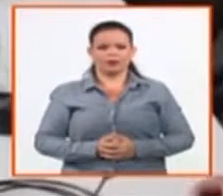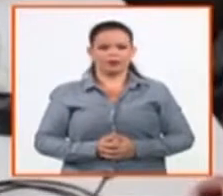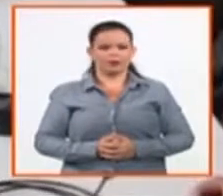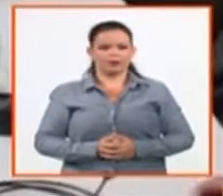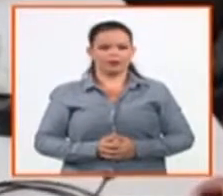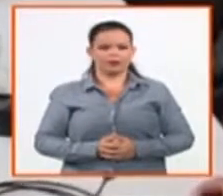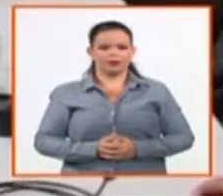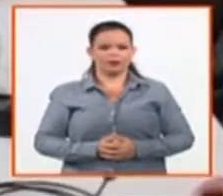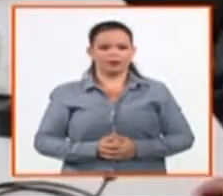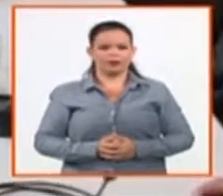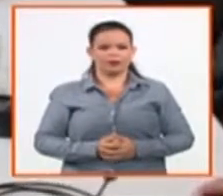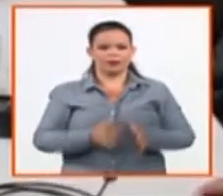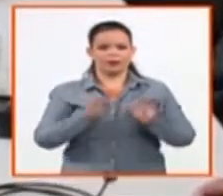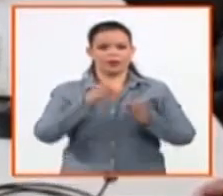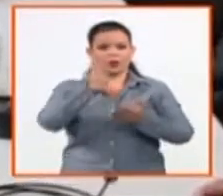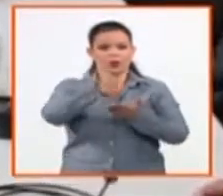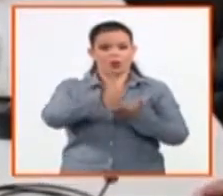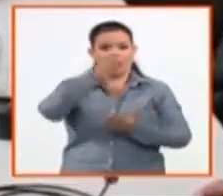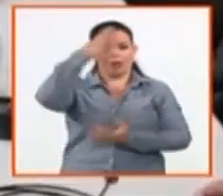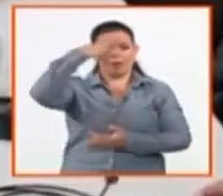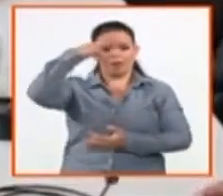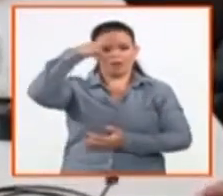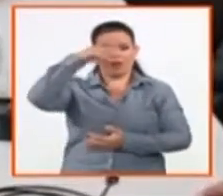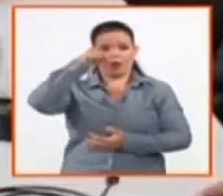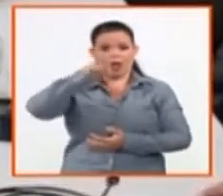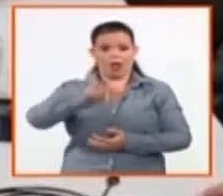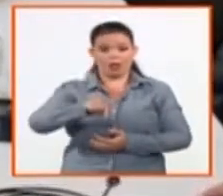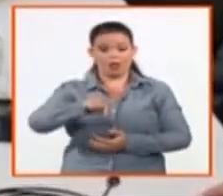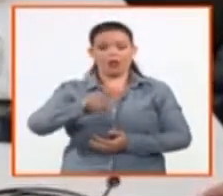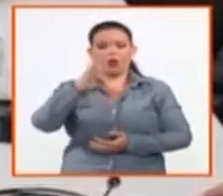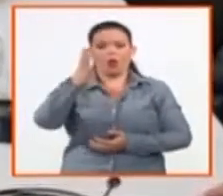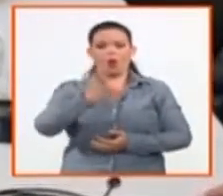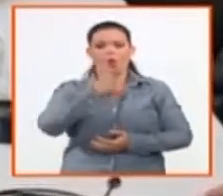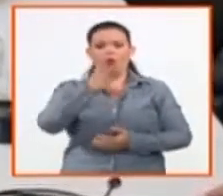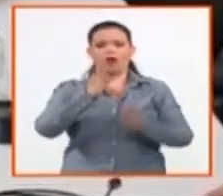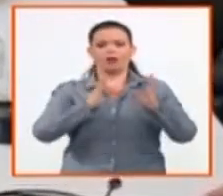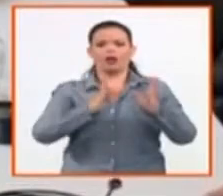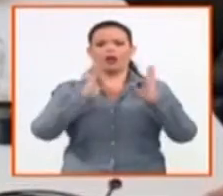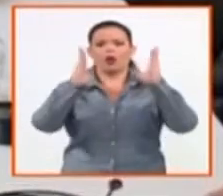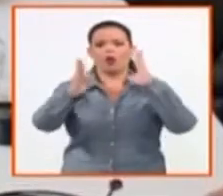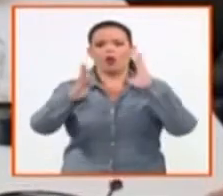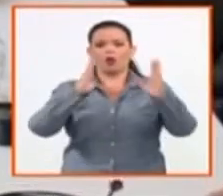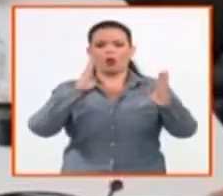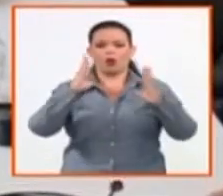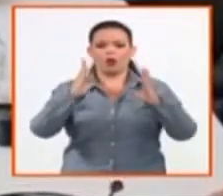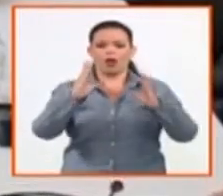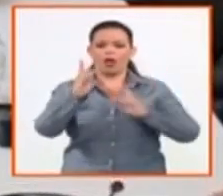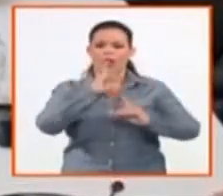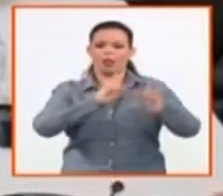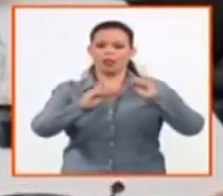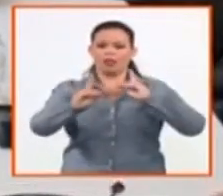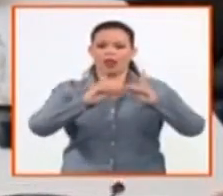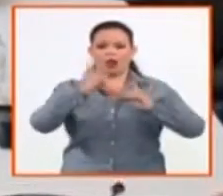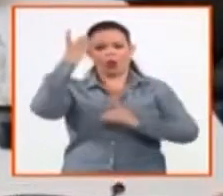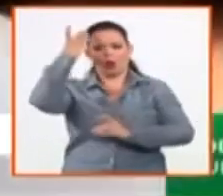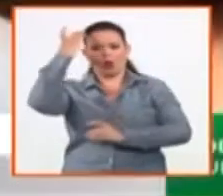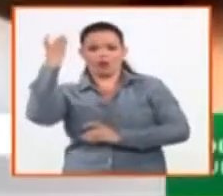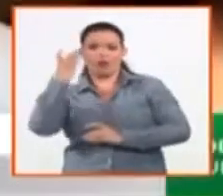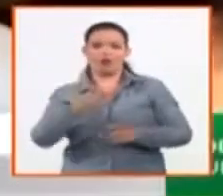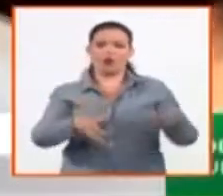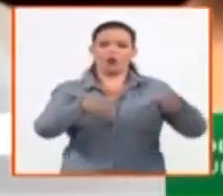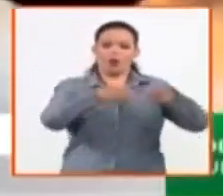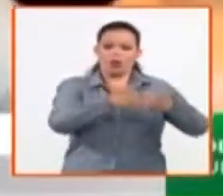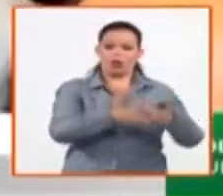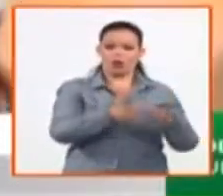En la Ciudad de México se ha celebrado la cuarta y la última jornada del diálogo entre el gobierno venezolano y la oposición. El presidente de la Asamblea Nacional,